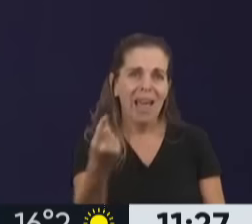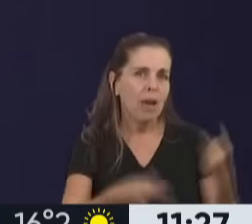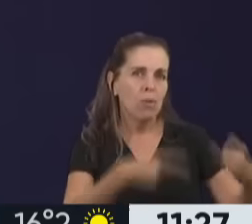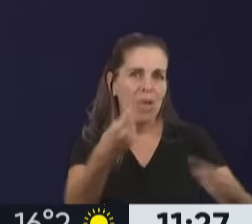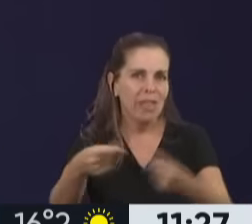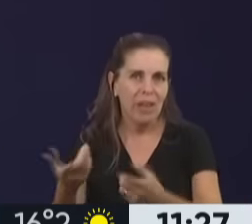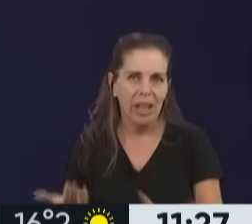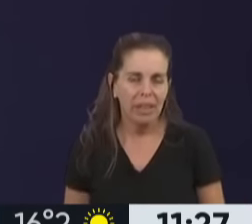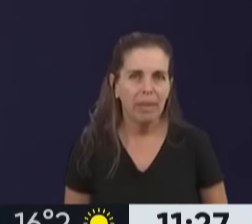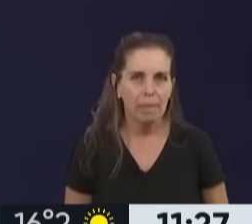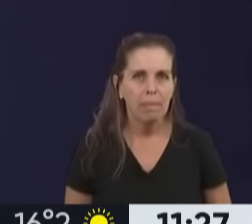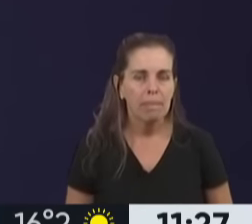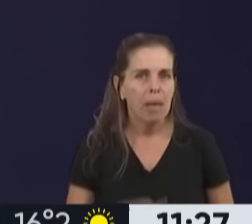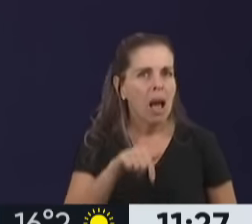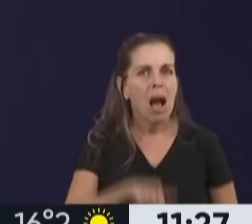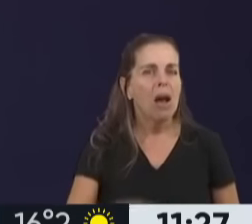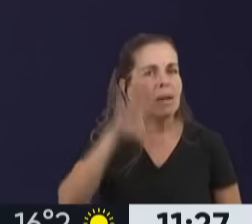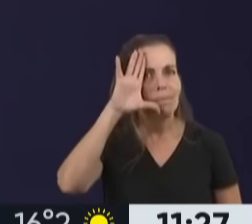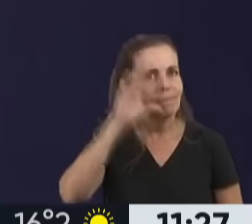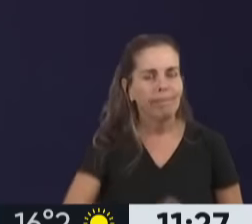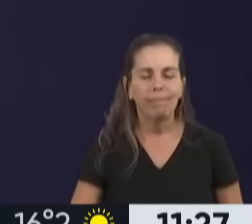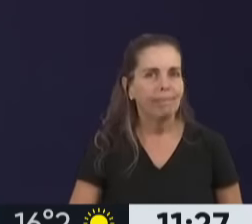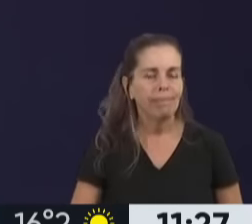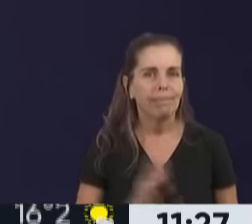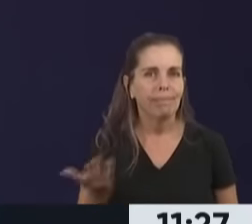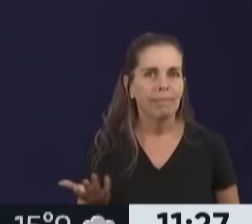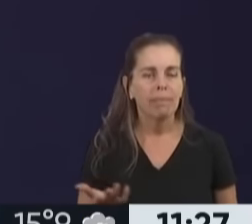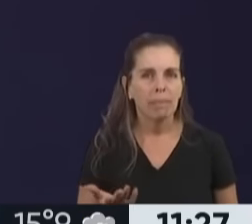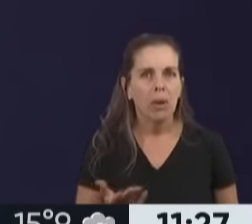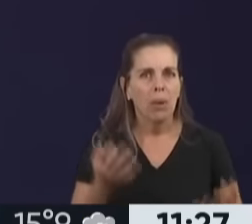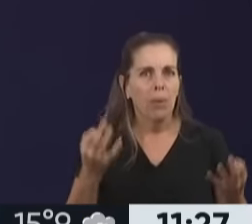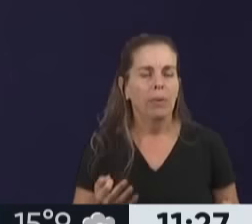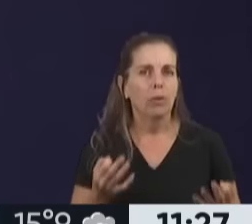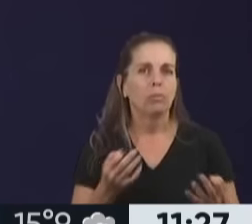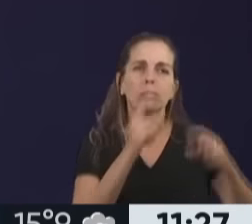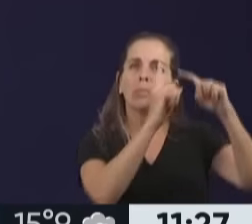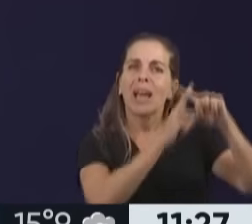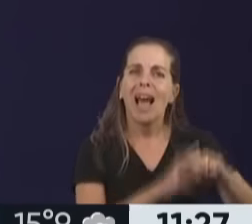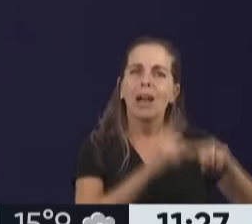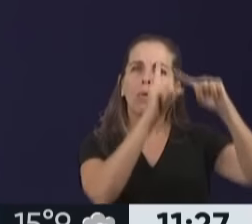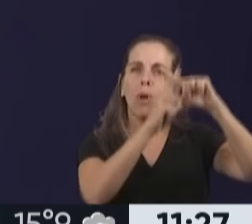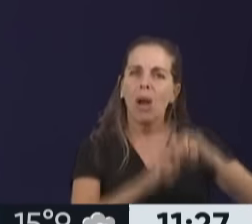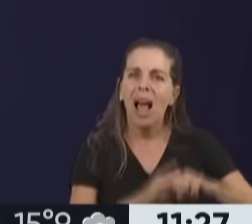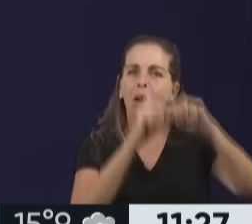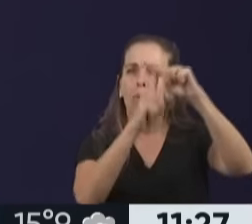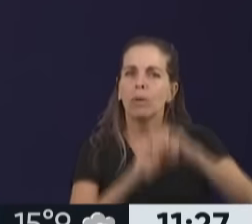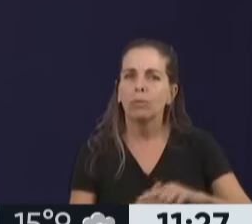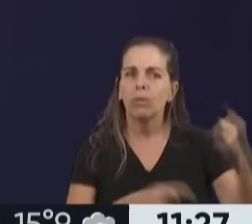y bueno ahora no me vienen la verdad que ahora no meen más a la cabeza pero bueno esas son todas mediciones que uno va